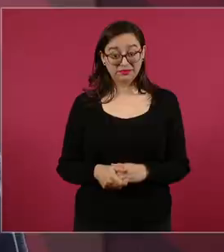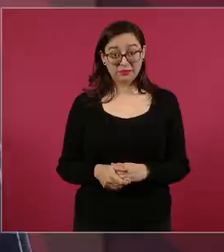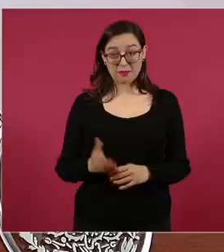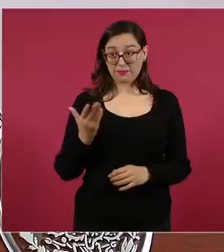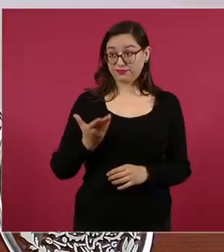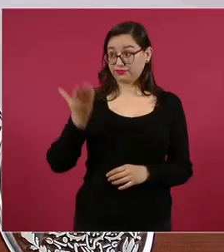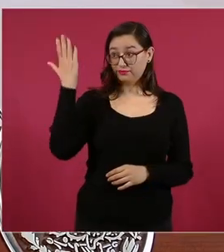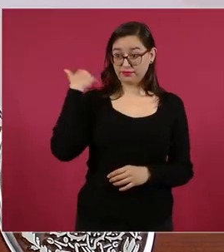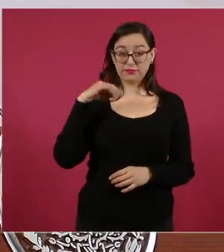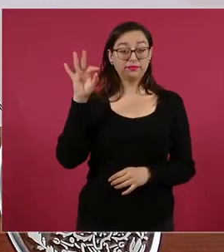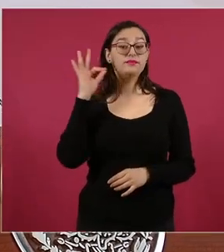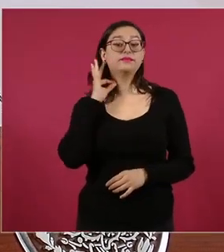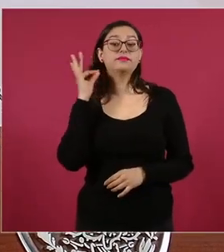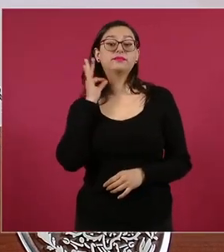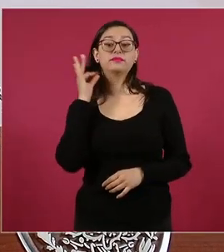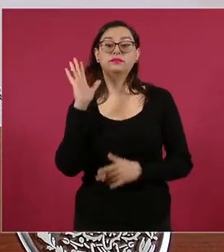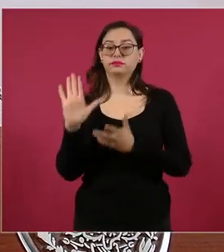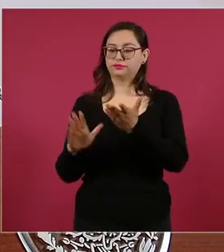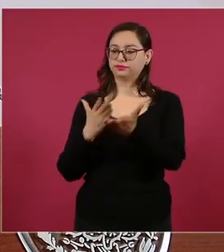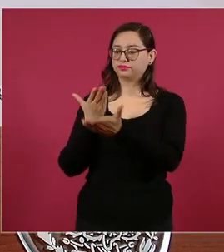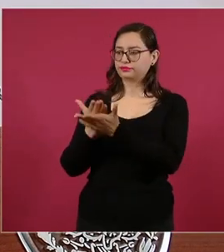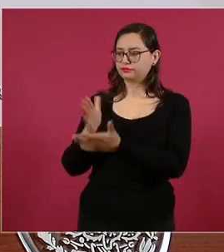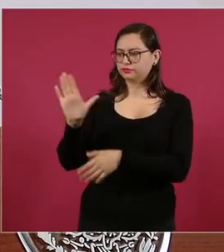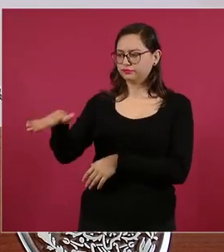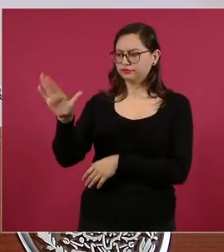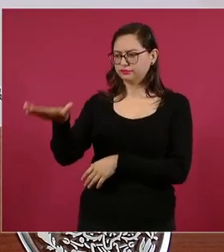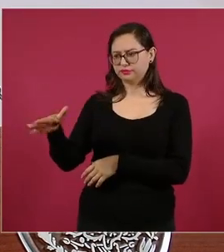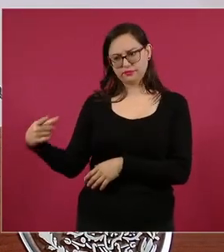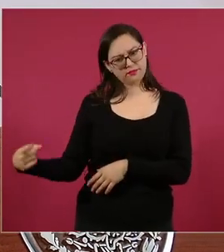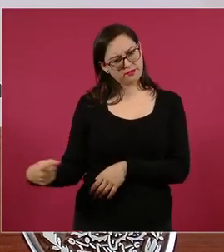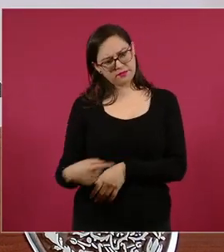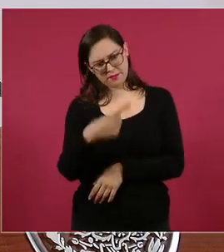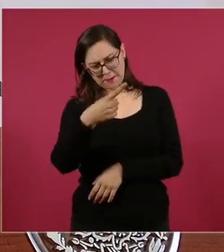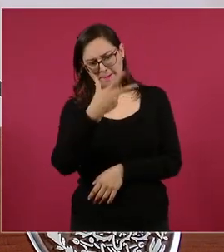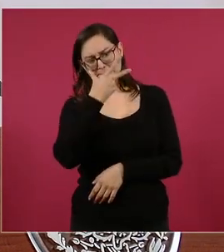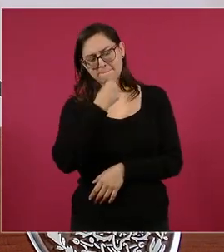acerca de la orden de aprehensión